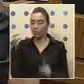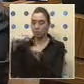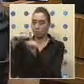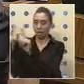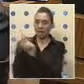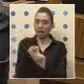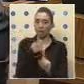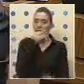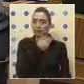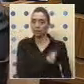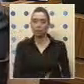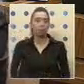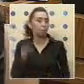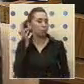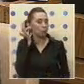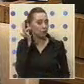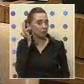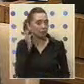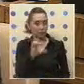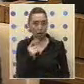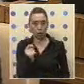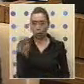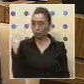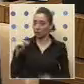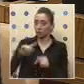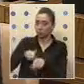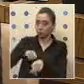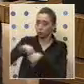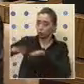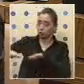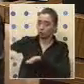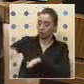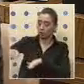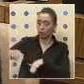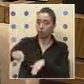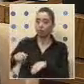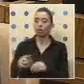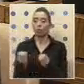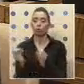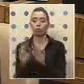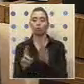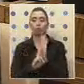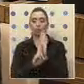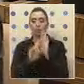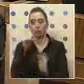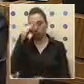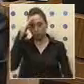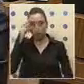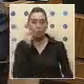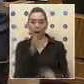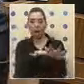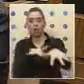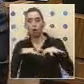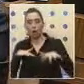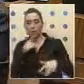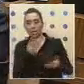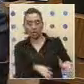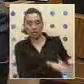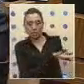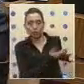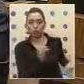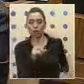la presidenta de la CUT, que nos acompañaba hasta hace un rato atrás, cuando en una masiva representación el 1 de mayo decía, aquí está la clase media,